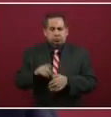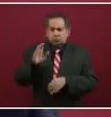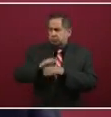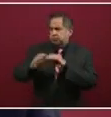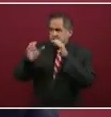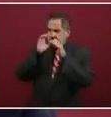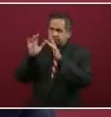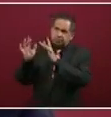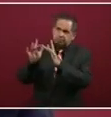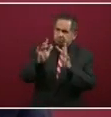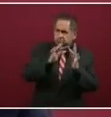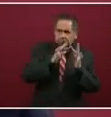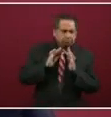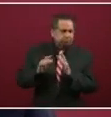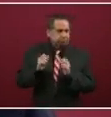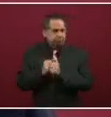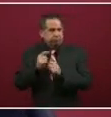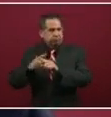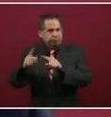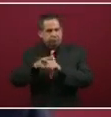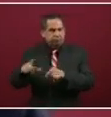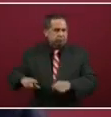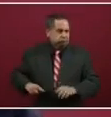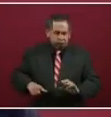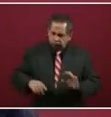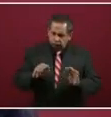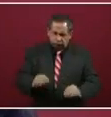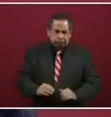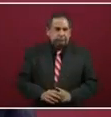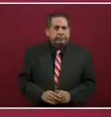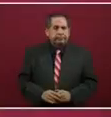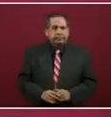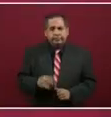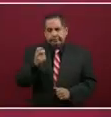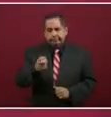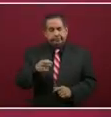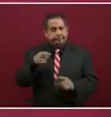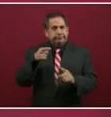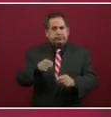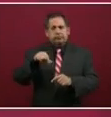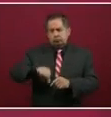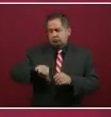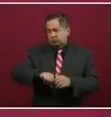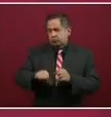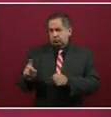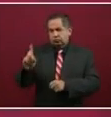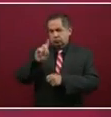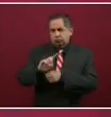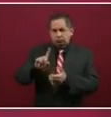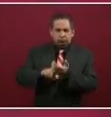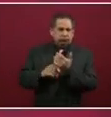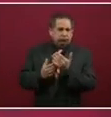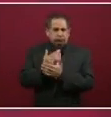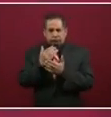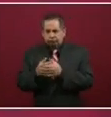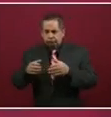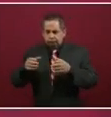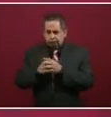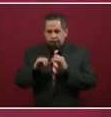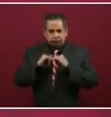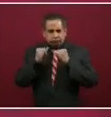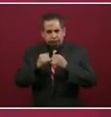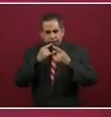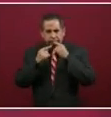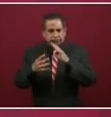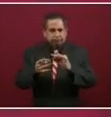comunicación con los gobiernos. Eso se trató el día de hoy y